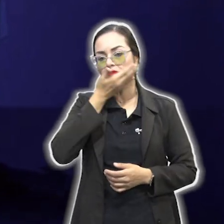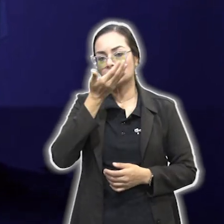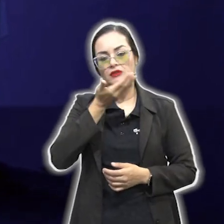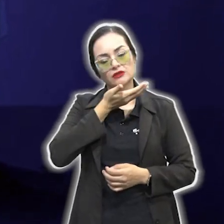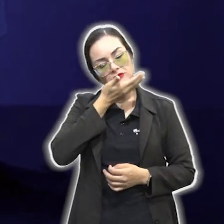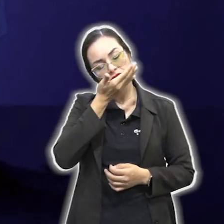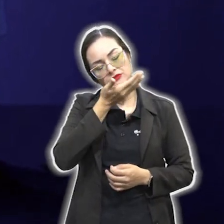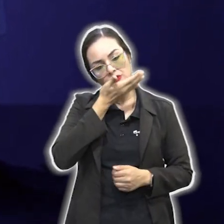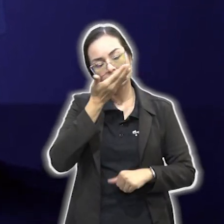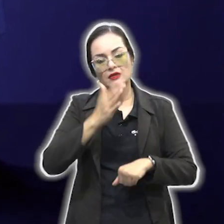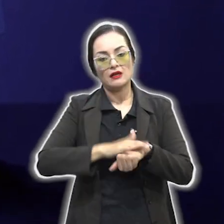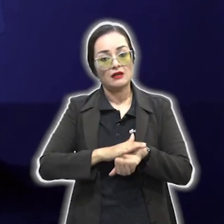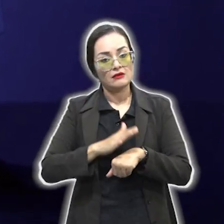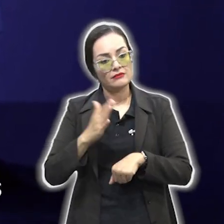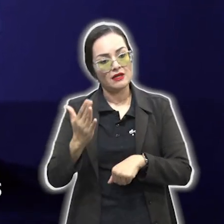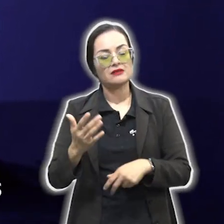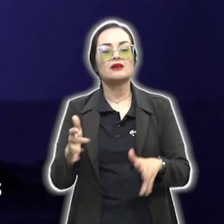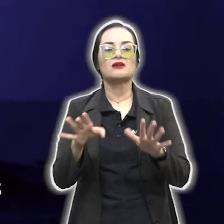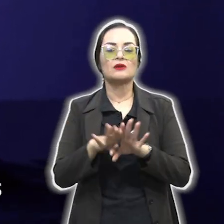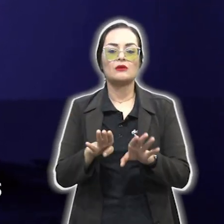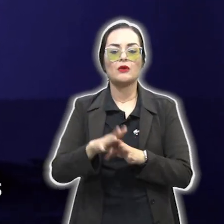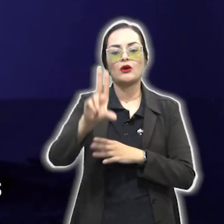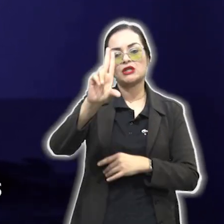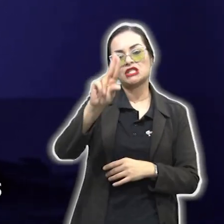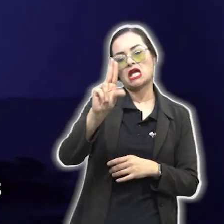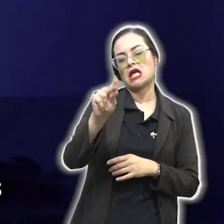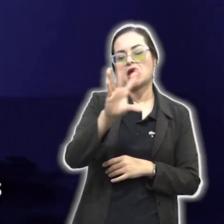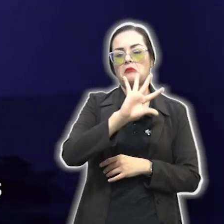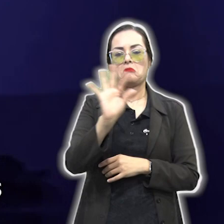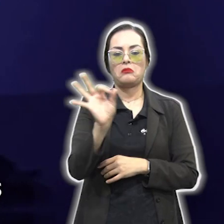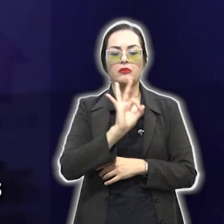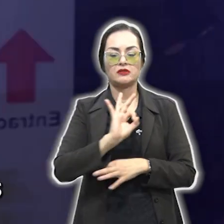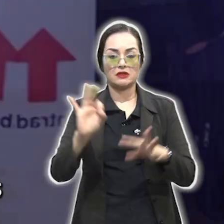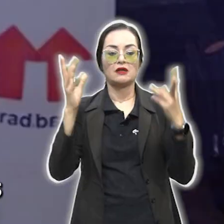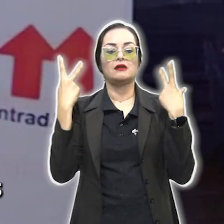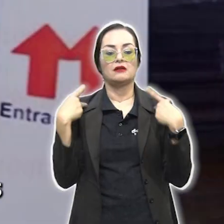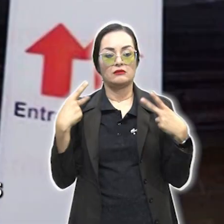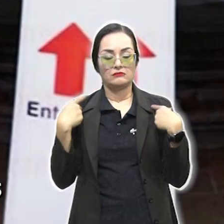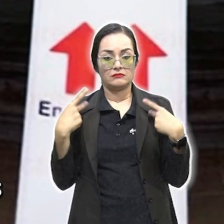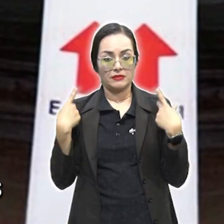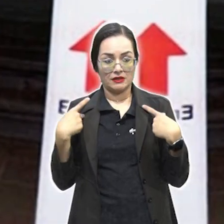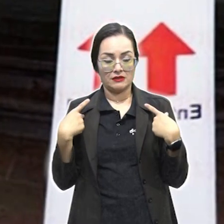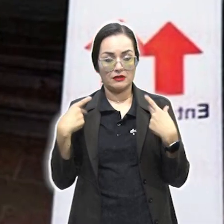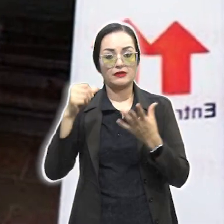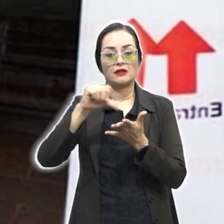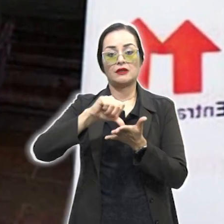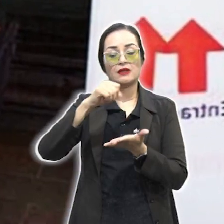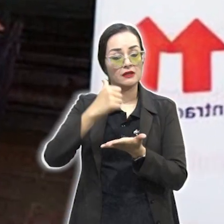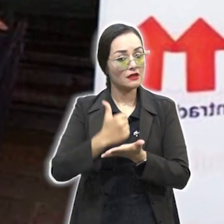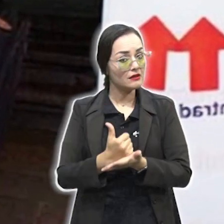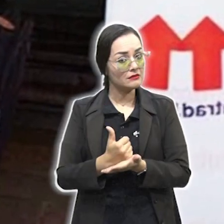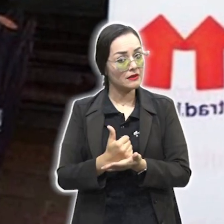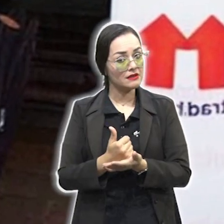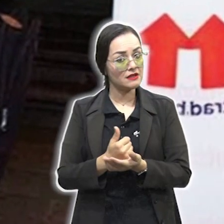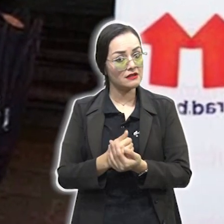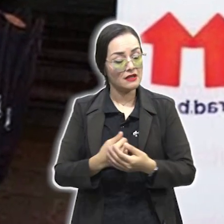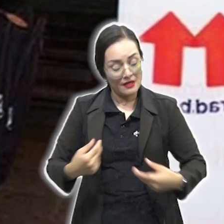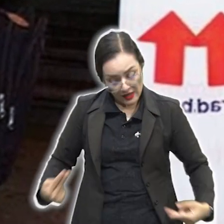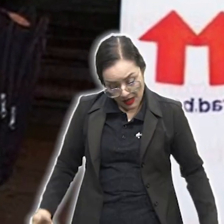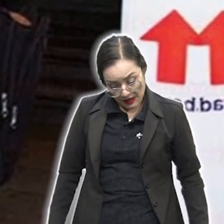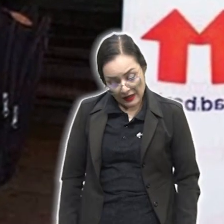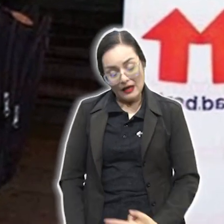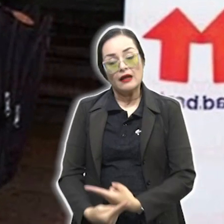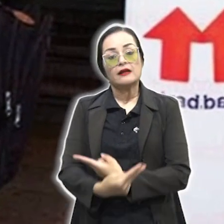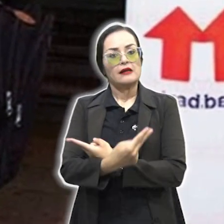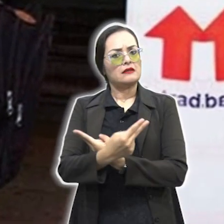de tipo desproporcionado. Aproximadamente el 80% de las personas con acondroplasia nace